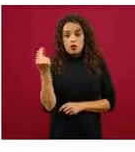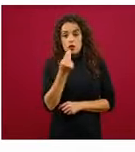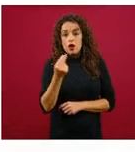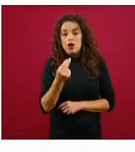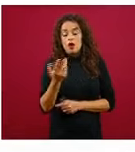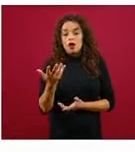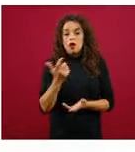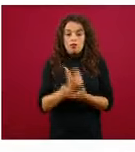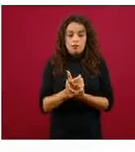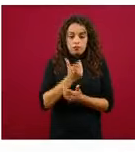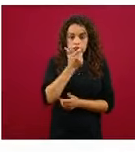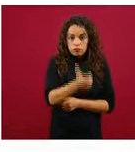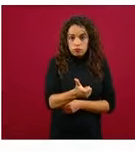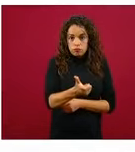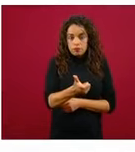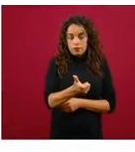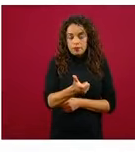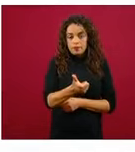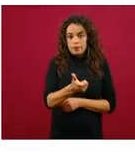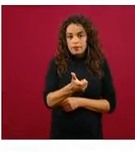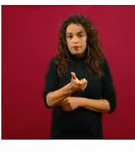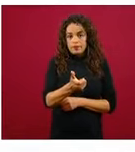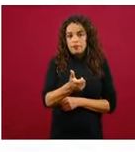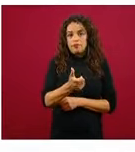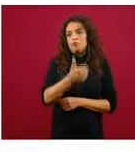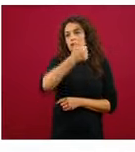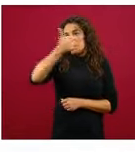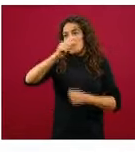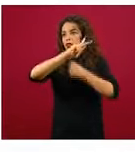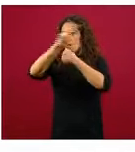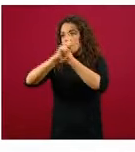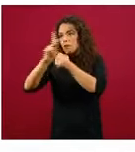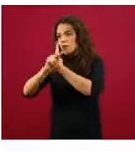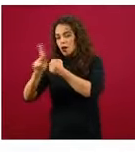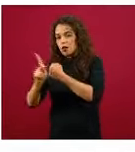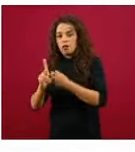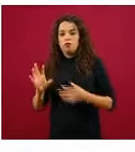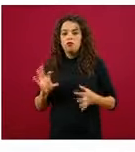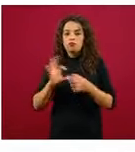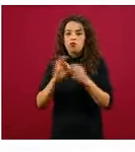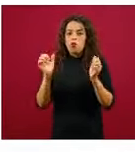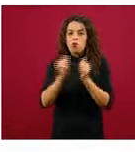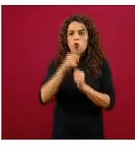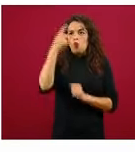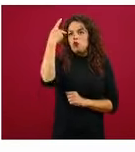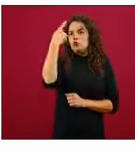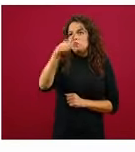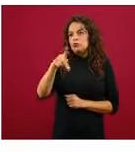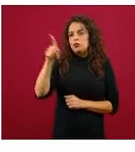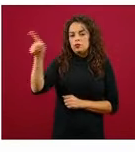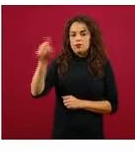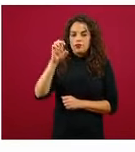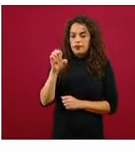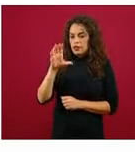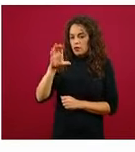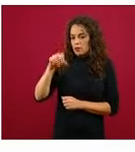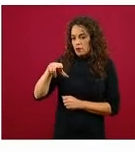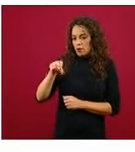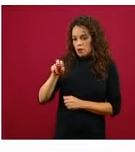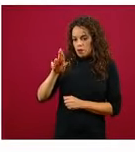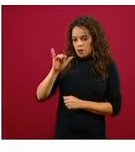necesidad de pagar, de acordar por país de acuerdo a su economía. Hay países en renta media y baja que así